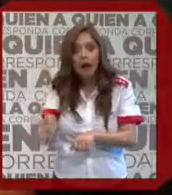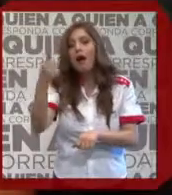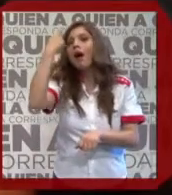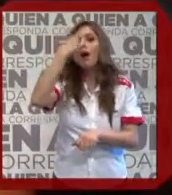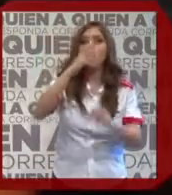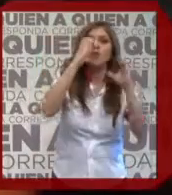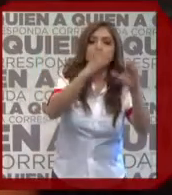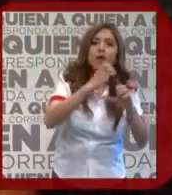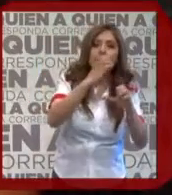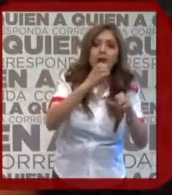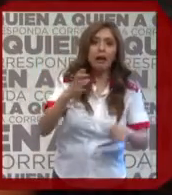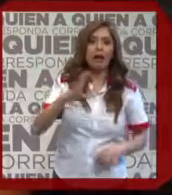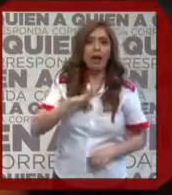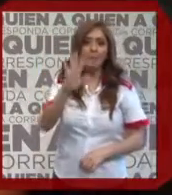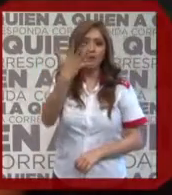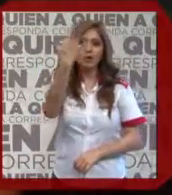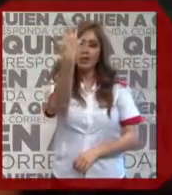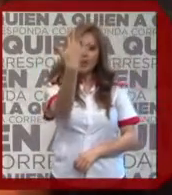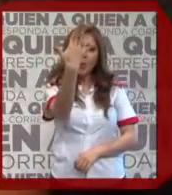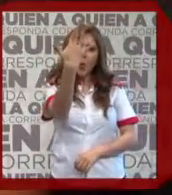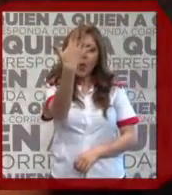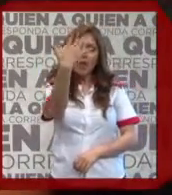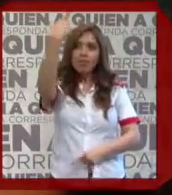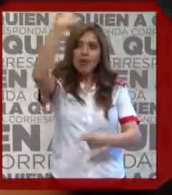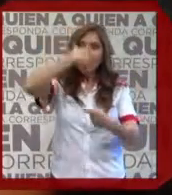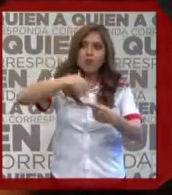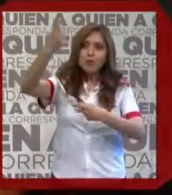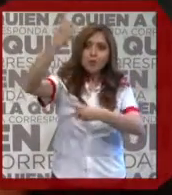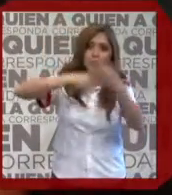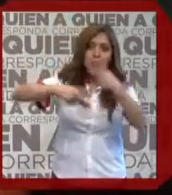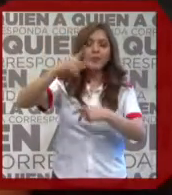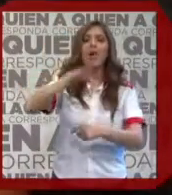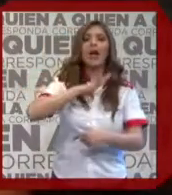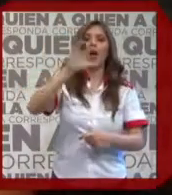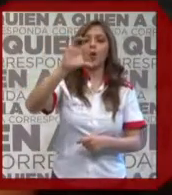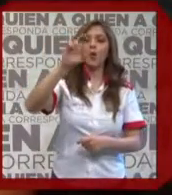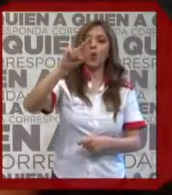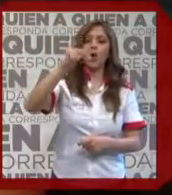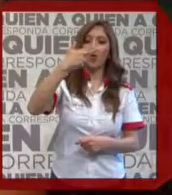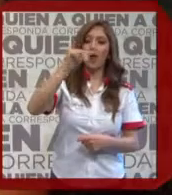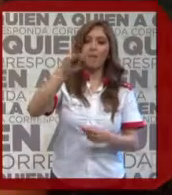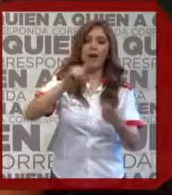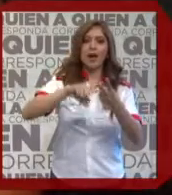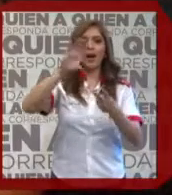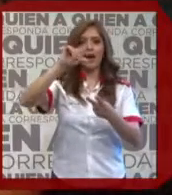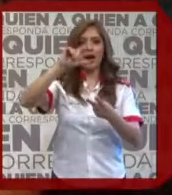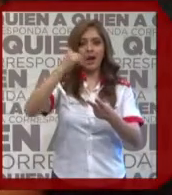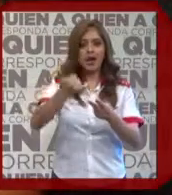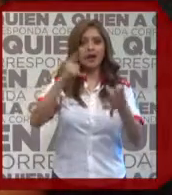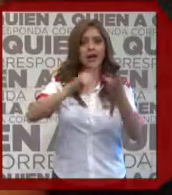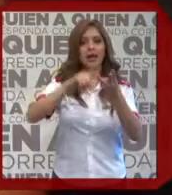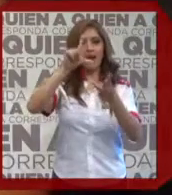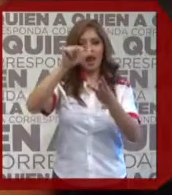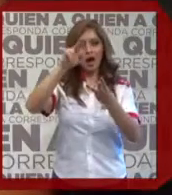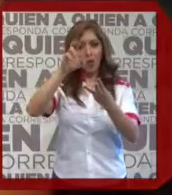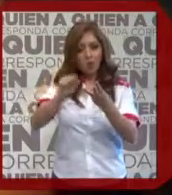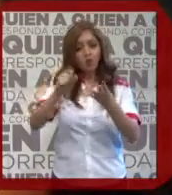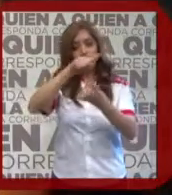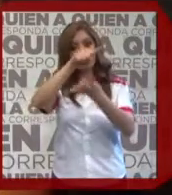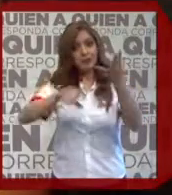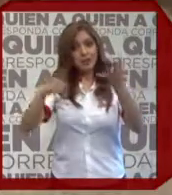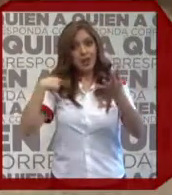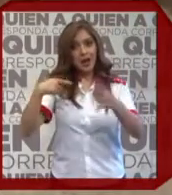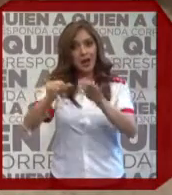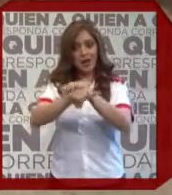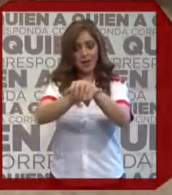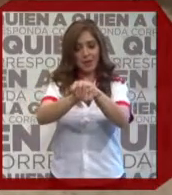desove. Están llegando unas 50 tortugas por noche. Tenemos la tortuga caguama, la tortuga carey y la tortuga laúd. Son cuatro especies de las que llegan aquí a